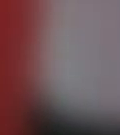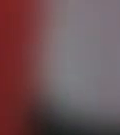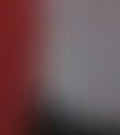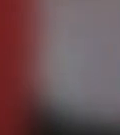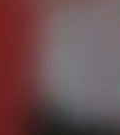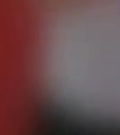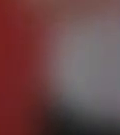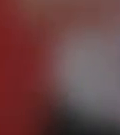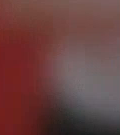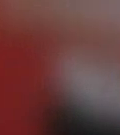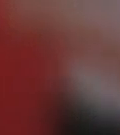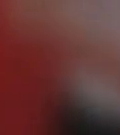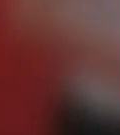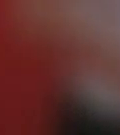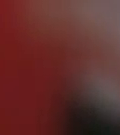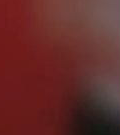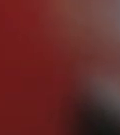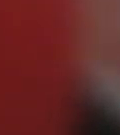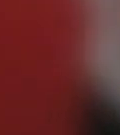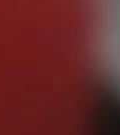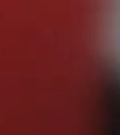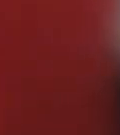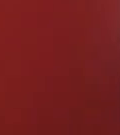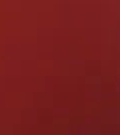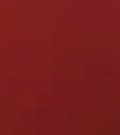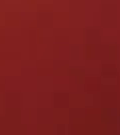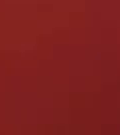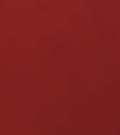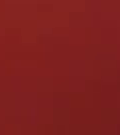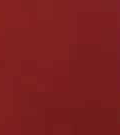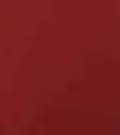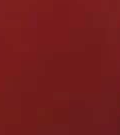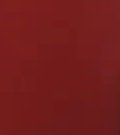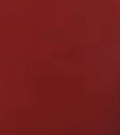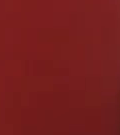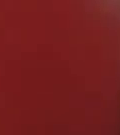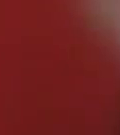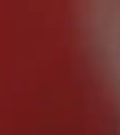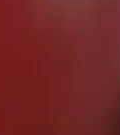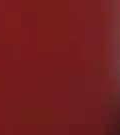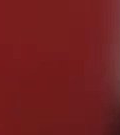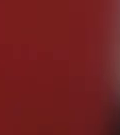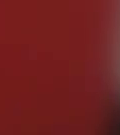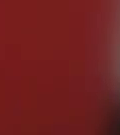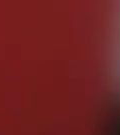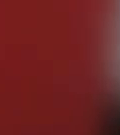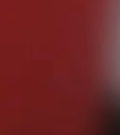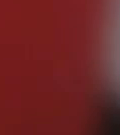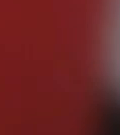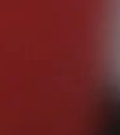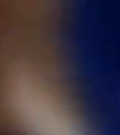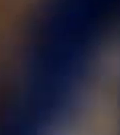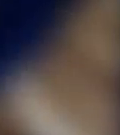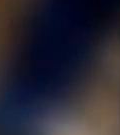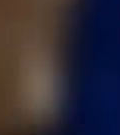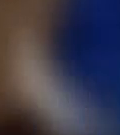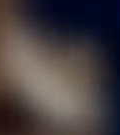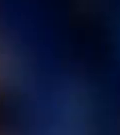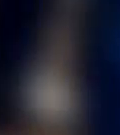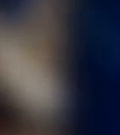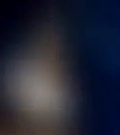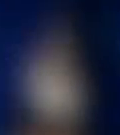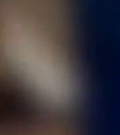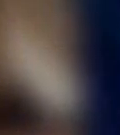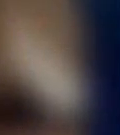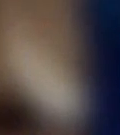casa. Por mí, por mí. Con mi hermanita. Quédate en casa. Pira, pira. Chao, papi. Por ti, por